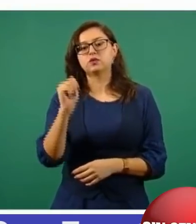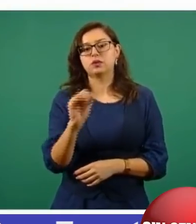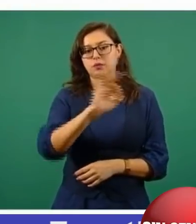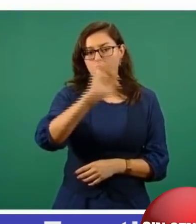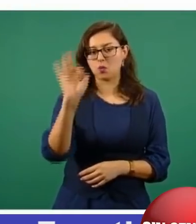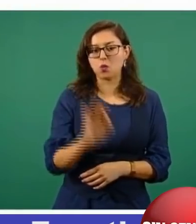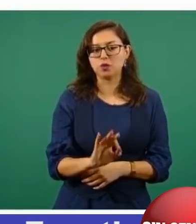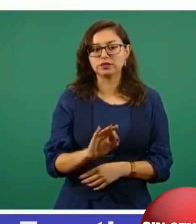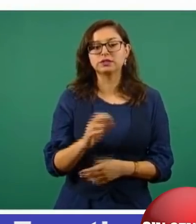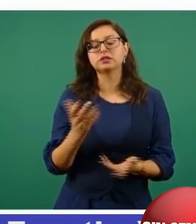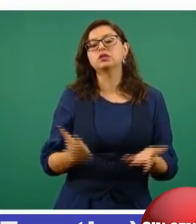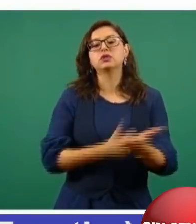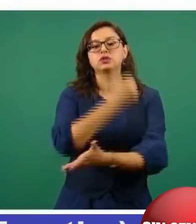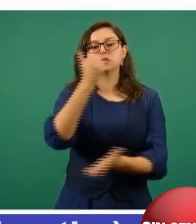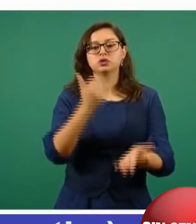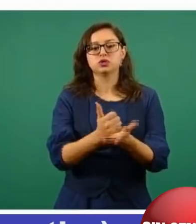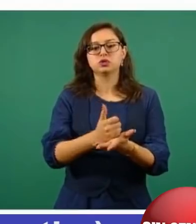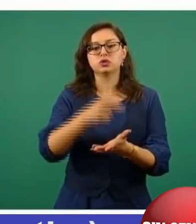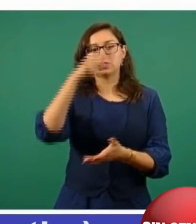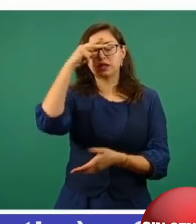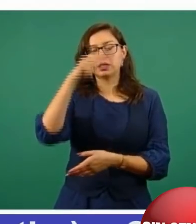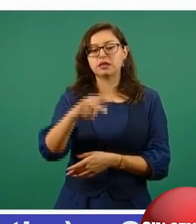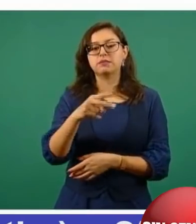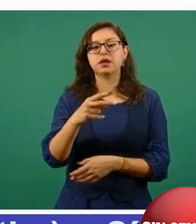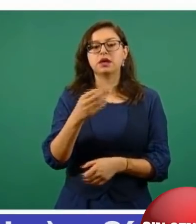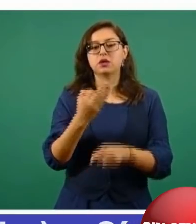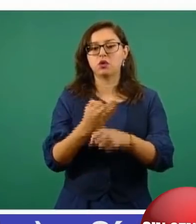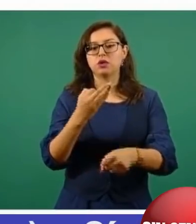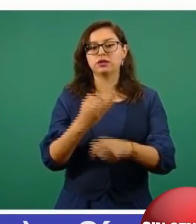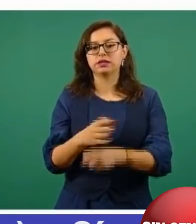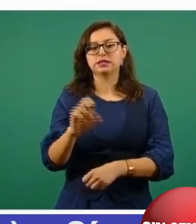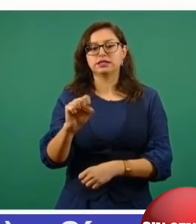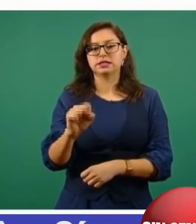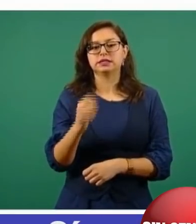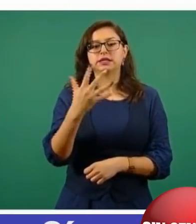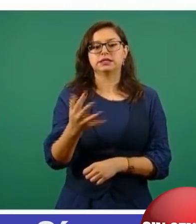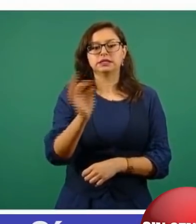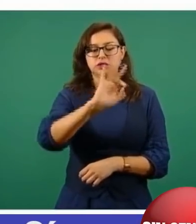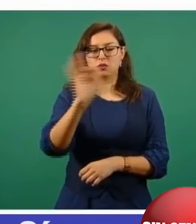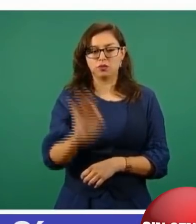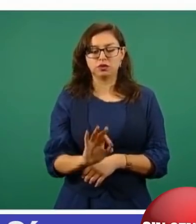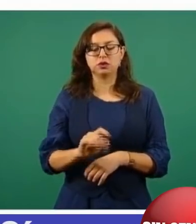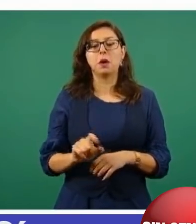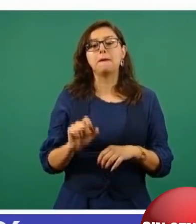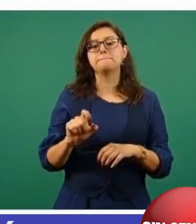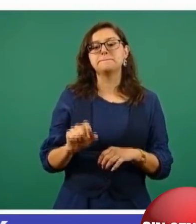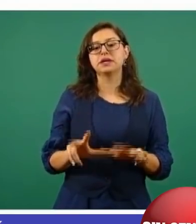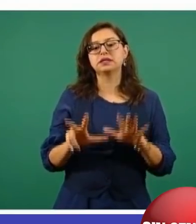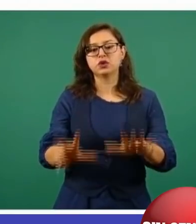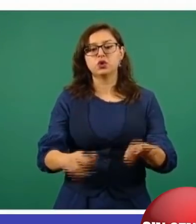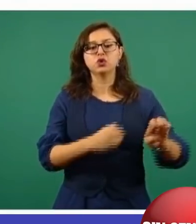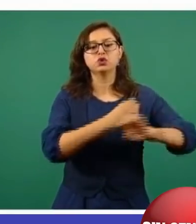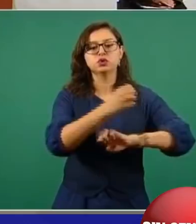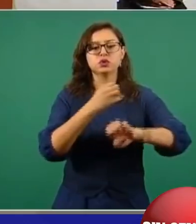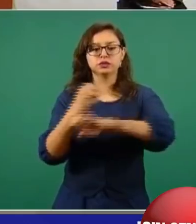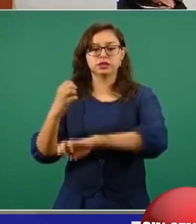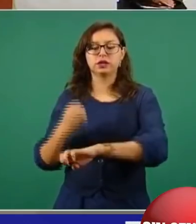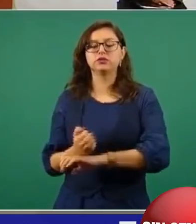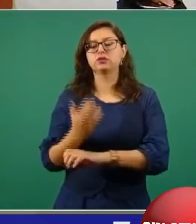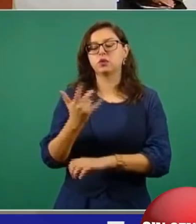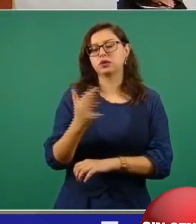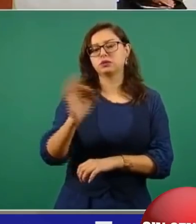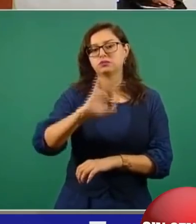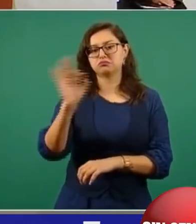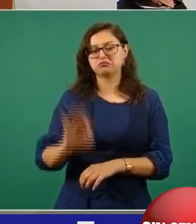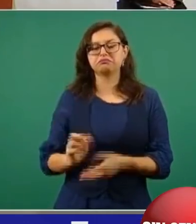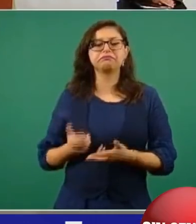México está por debajo de 70, está en 65, y 28 están con ocupaciones inferiores al